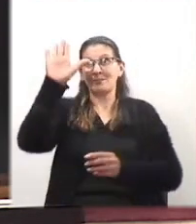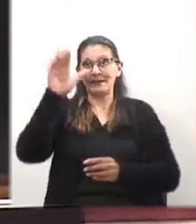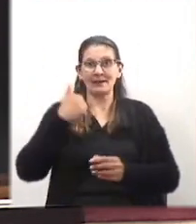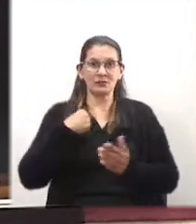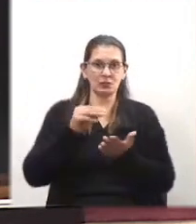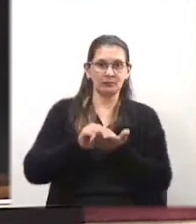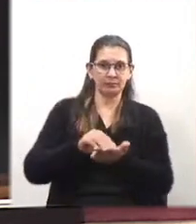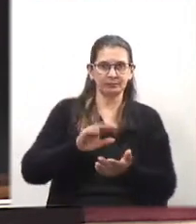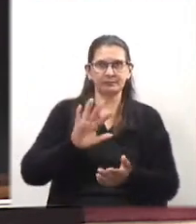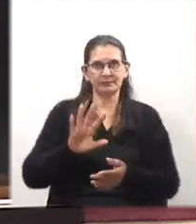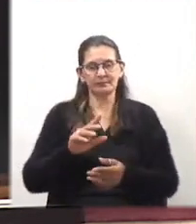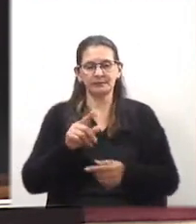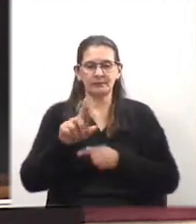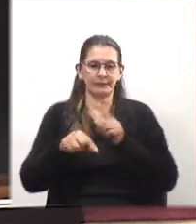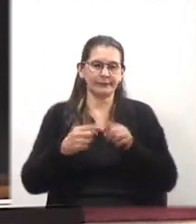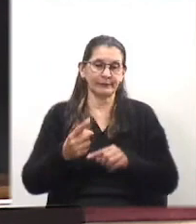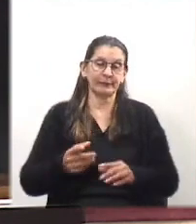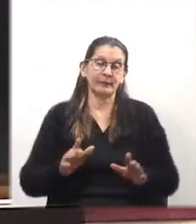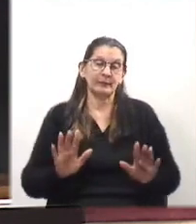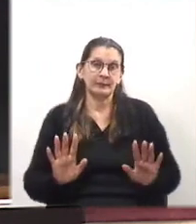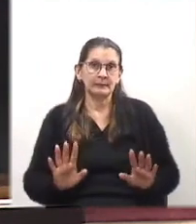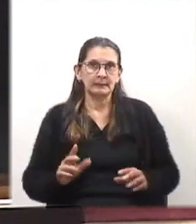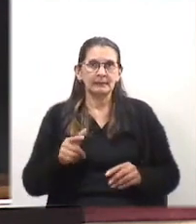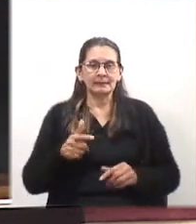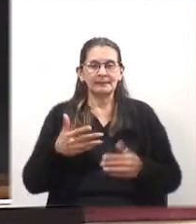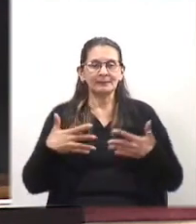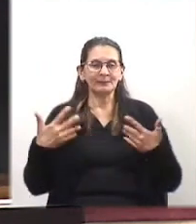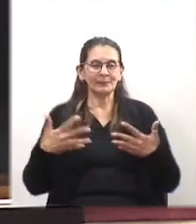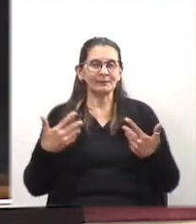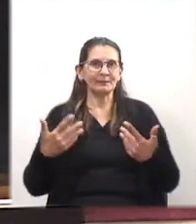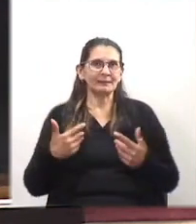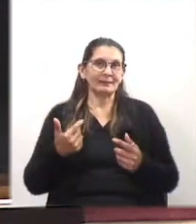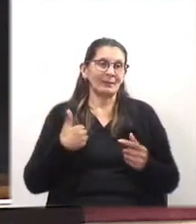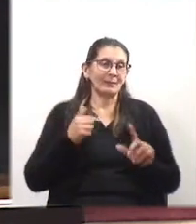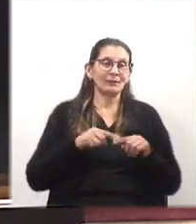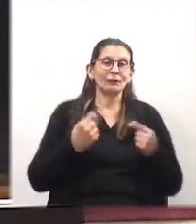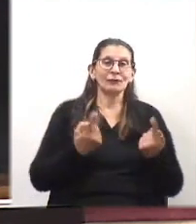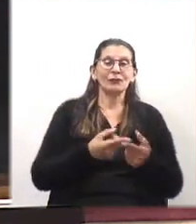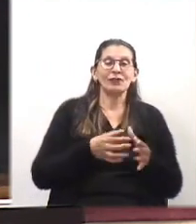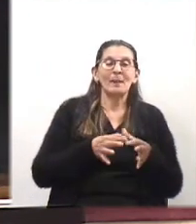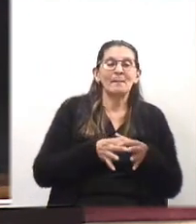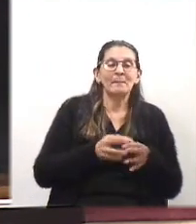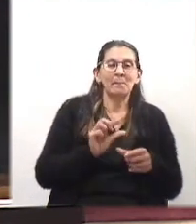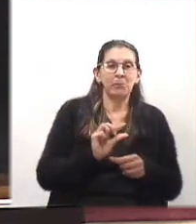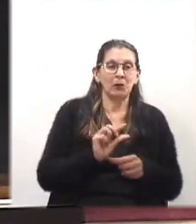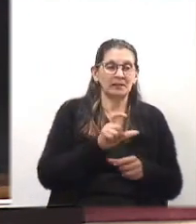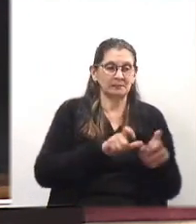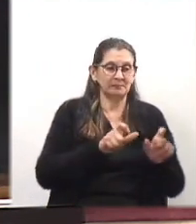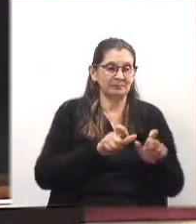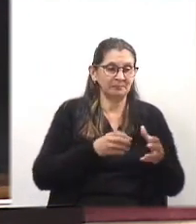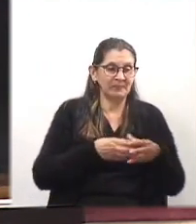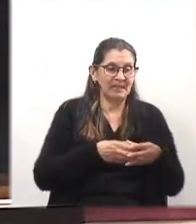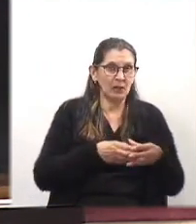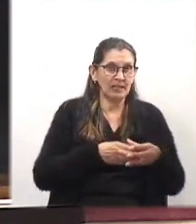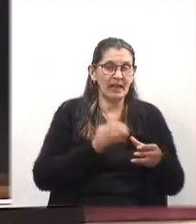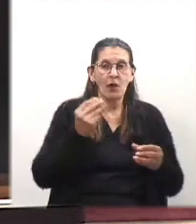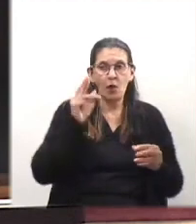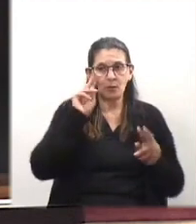igual cierran otros. Es divertido esto de ser las minorías, como decía el diputado César Vega, y cómo se